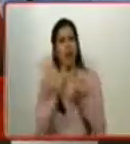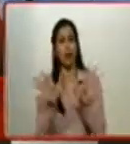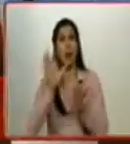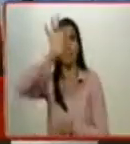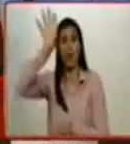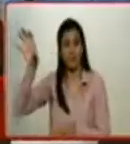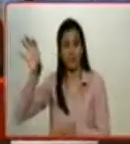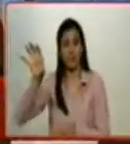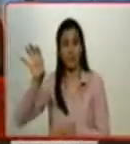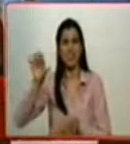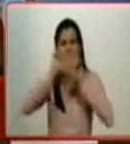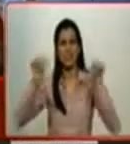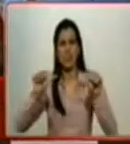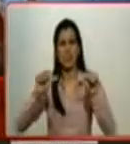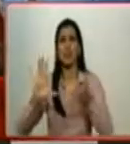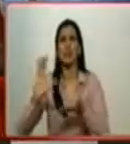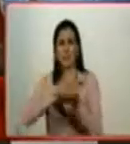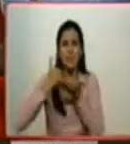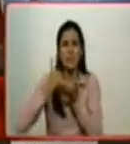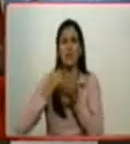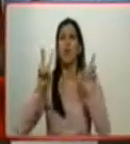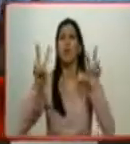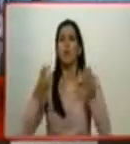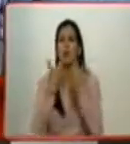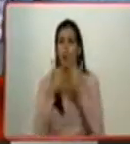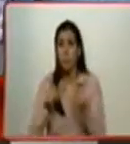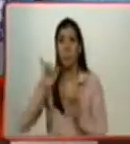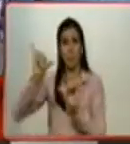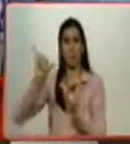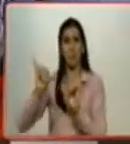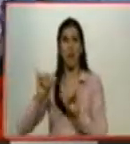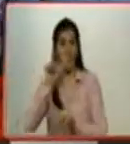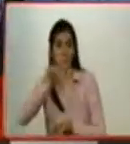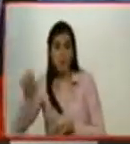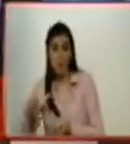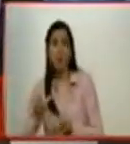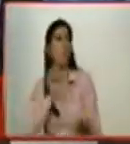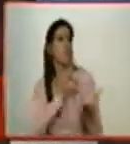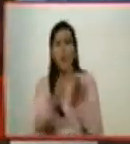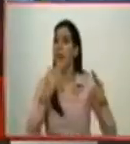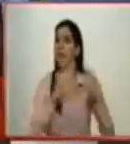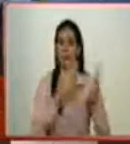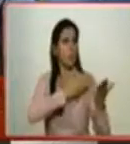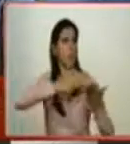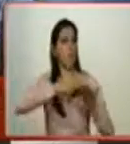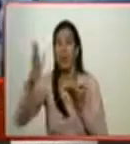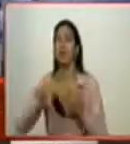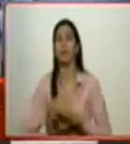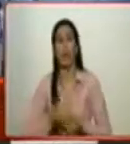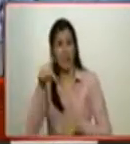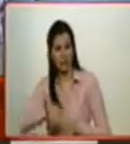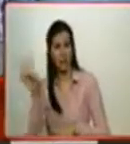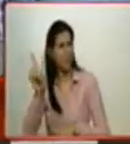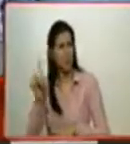del neoliberalismo y en los países capitalistas echan a la gente a la calle de su vivienda, en este